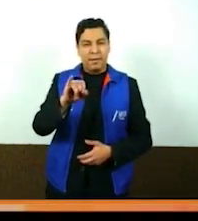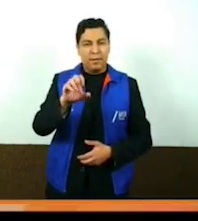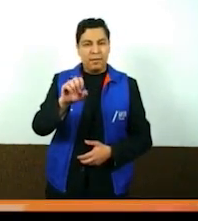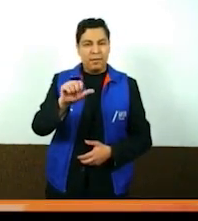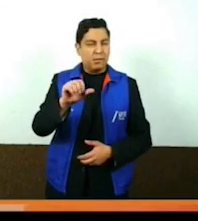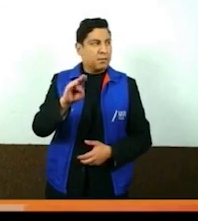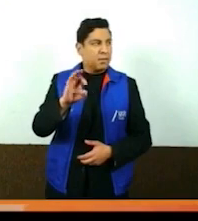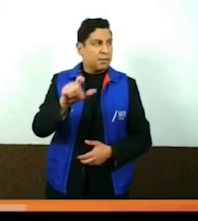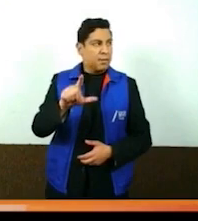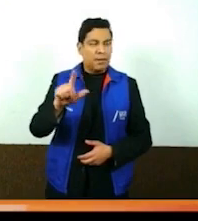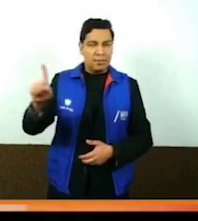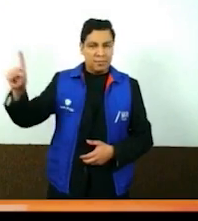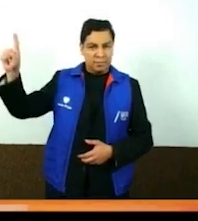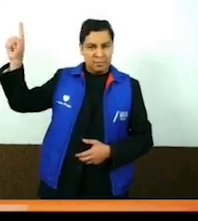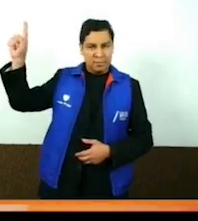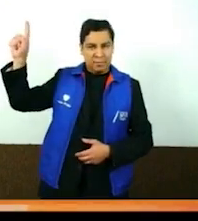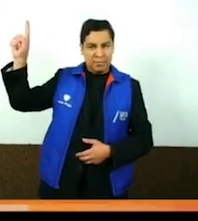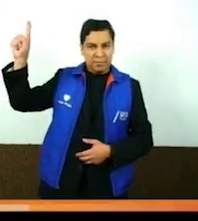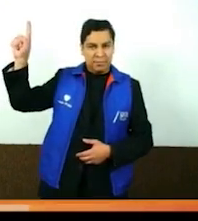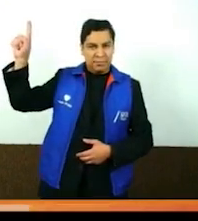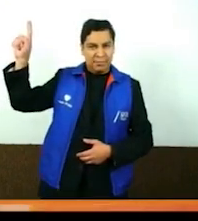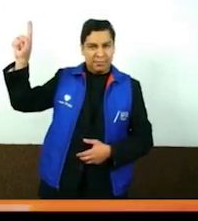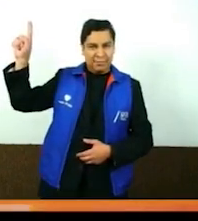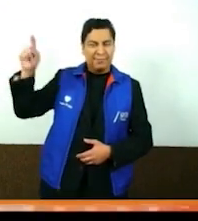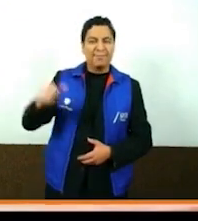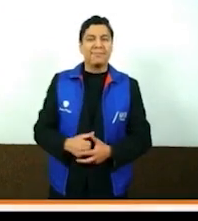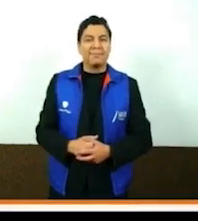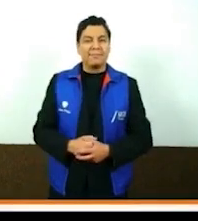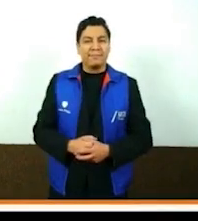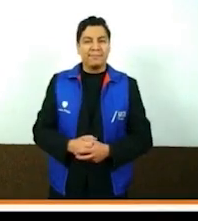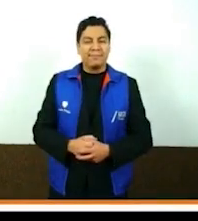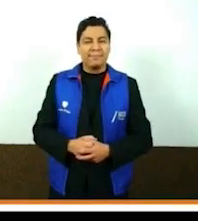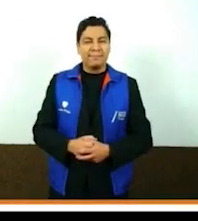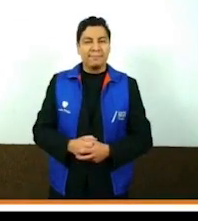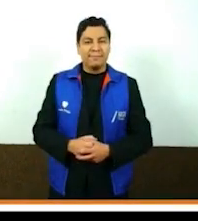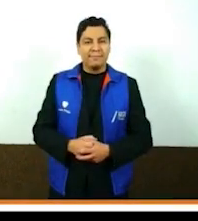María Isabel Olalde Quintanar.